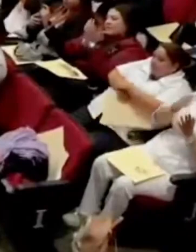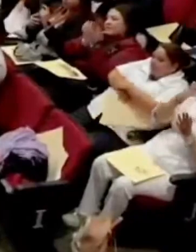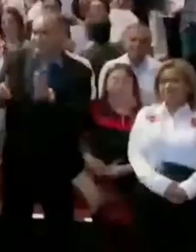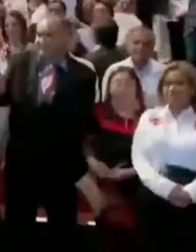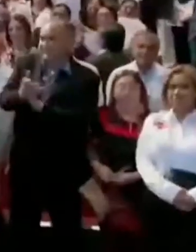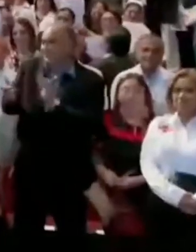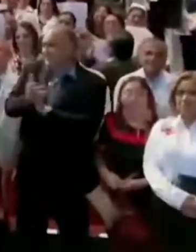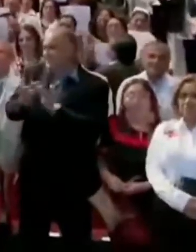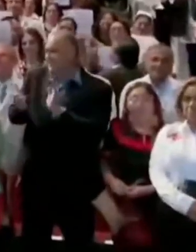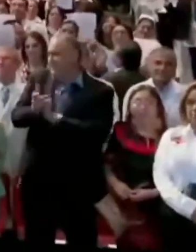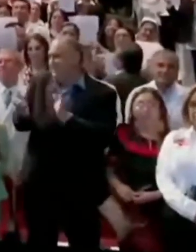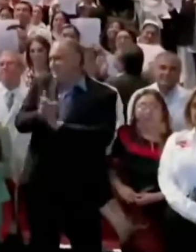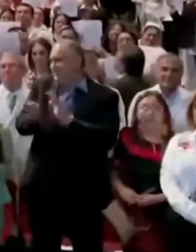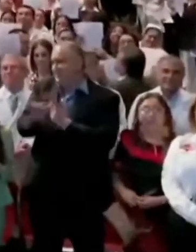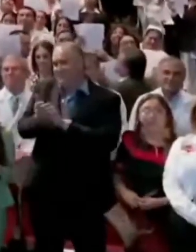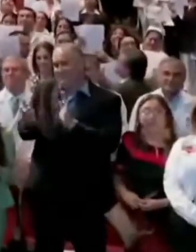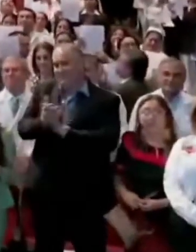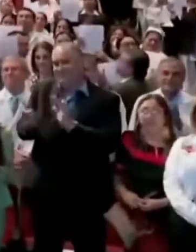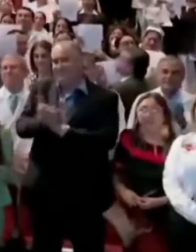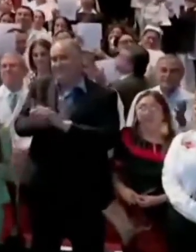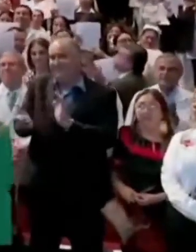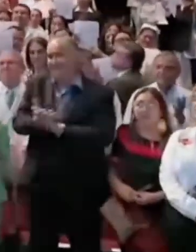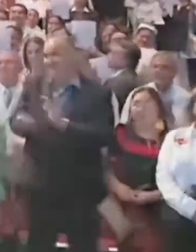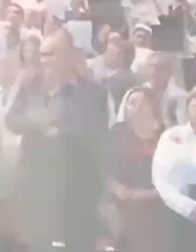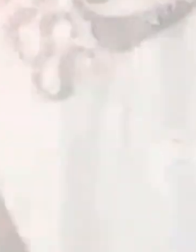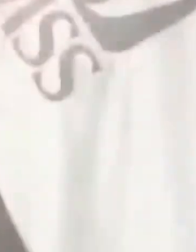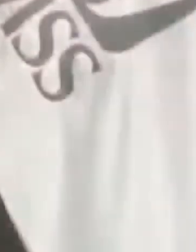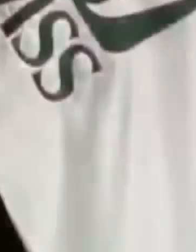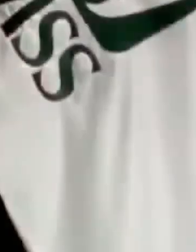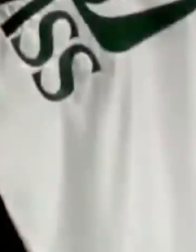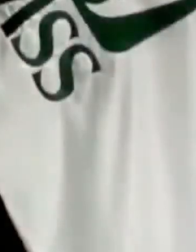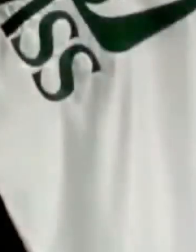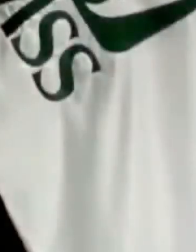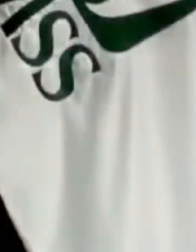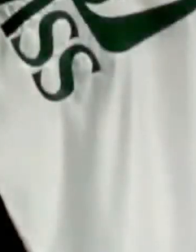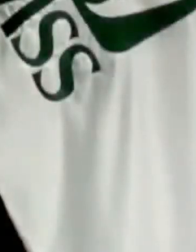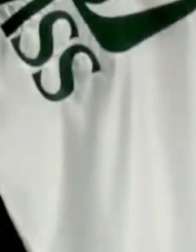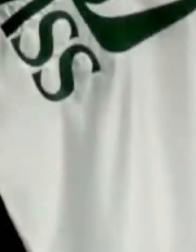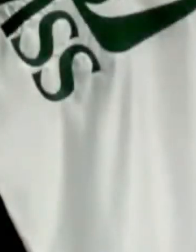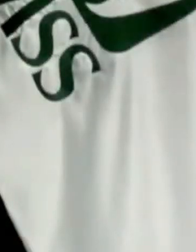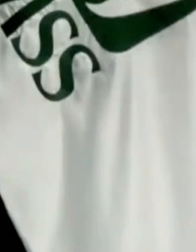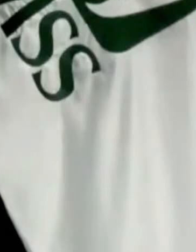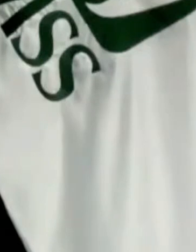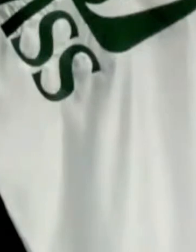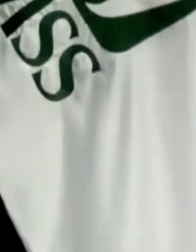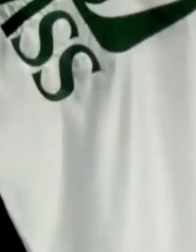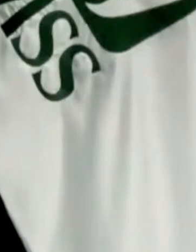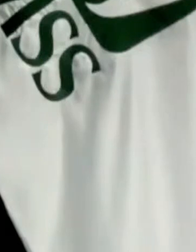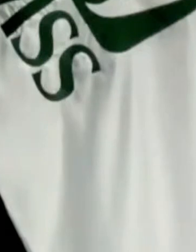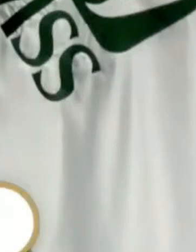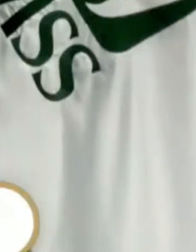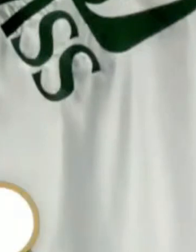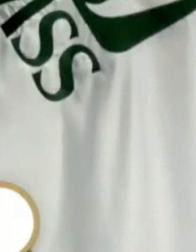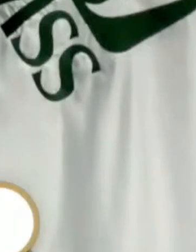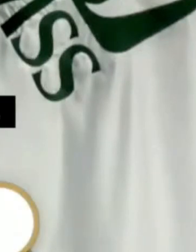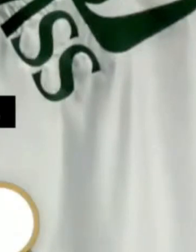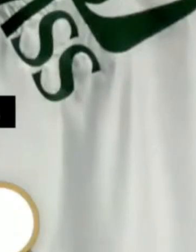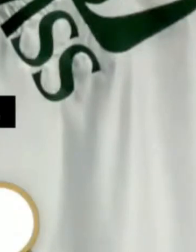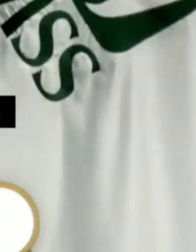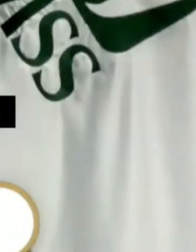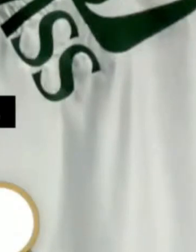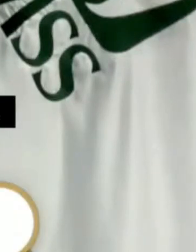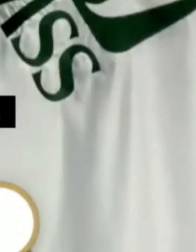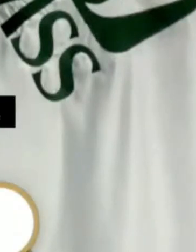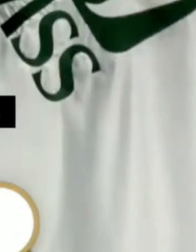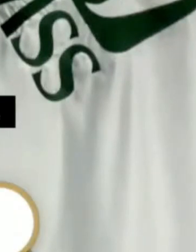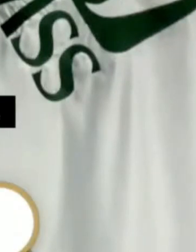de calidad, humana, pública y gratuita. Hoy, toda la pesadilla y el martirio familiar se acabó. A partir